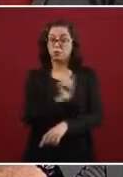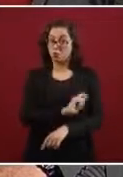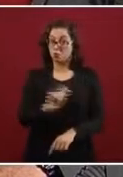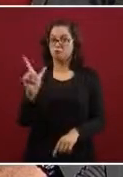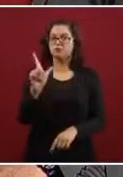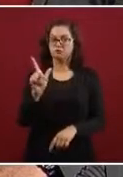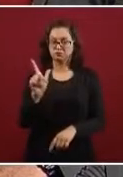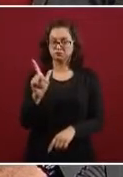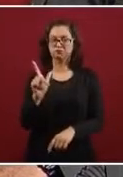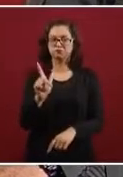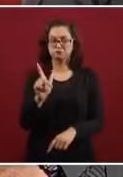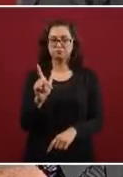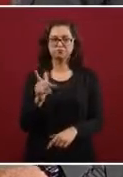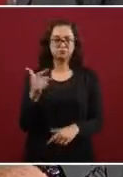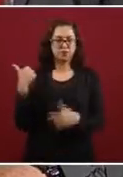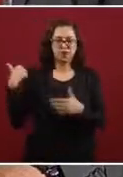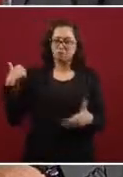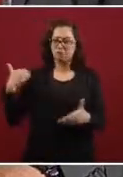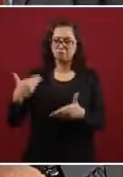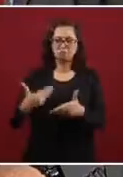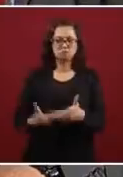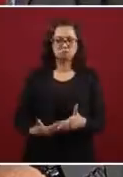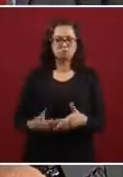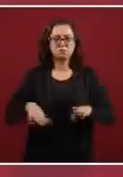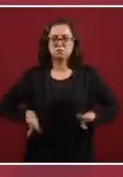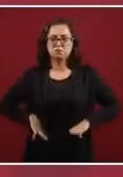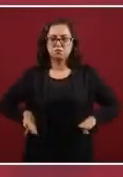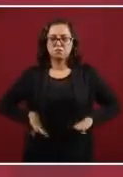profesional, como lo ha venido haciendo,